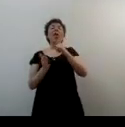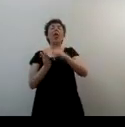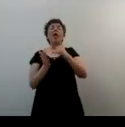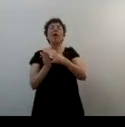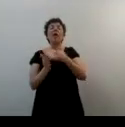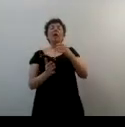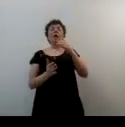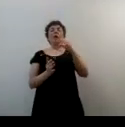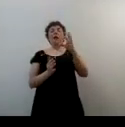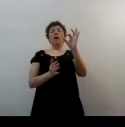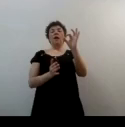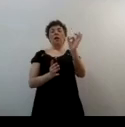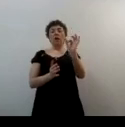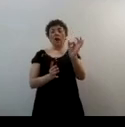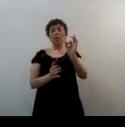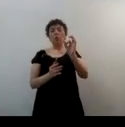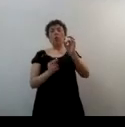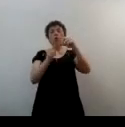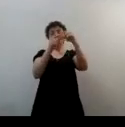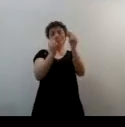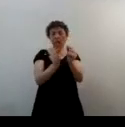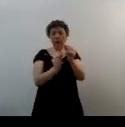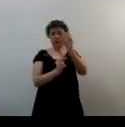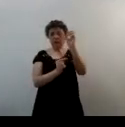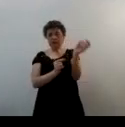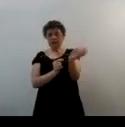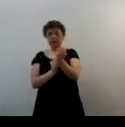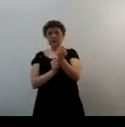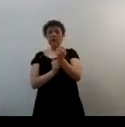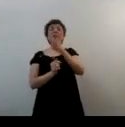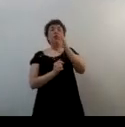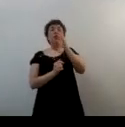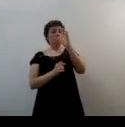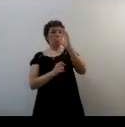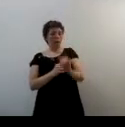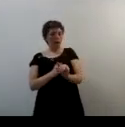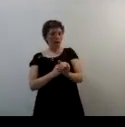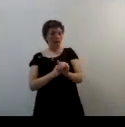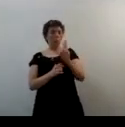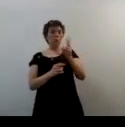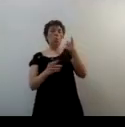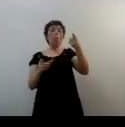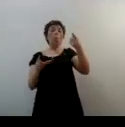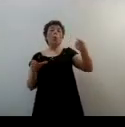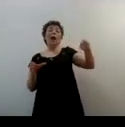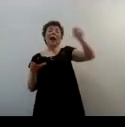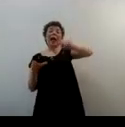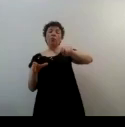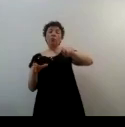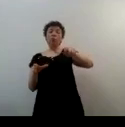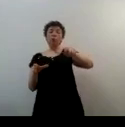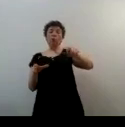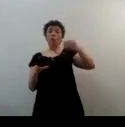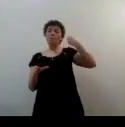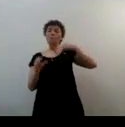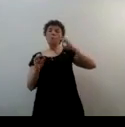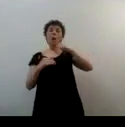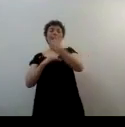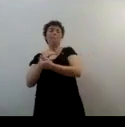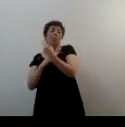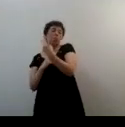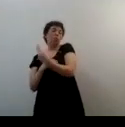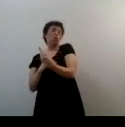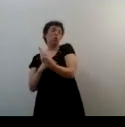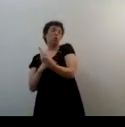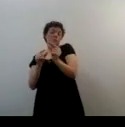tiene carbohidrato y como veis la unidad de medida que os decía antes, un cacito tiene lo mismo que 2 rebanaditas de pan, pero también